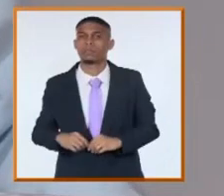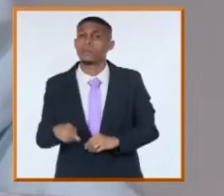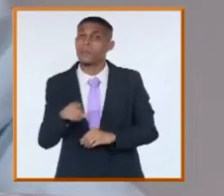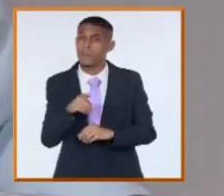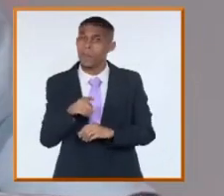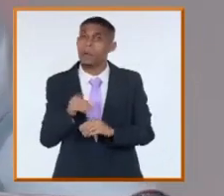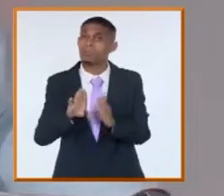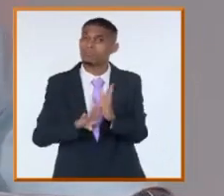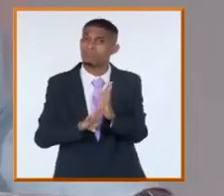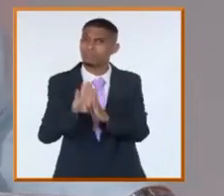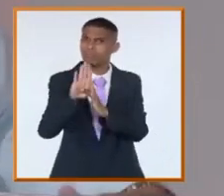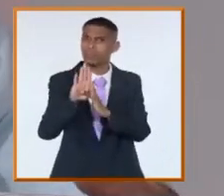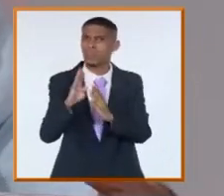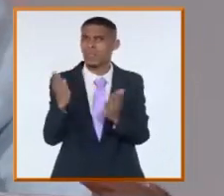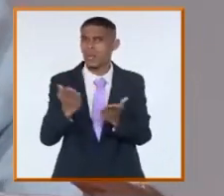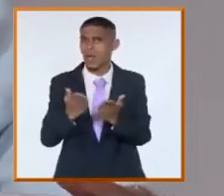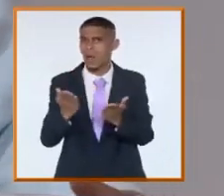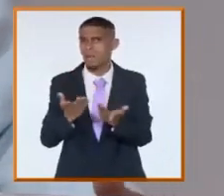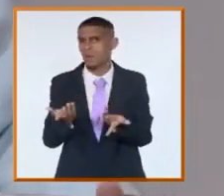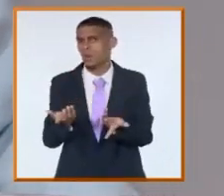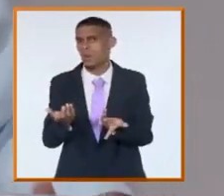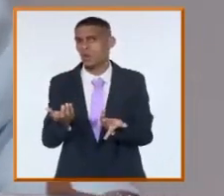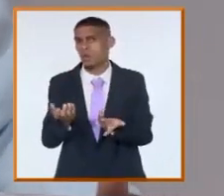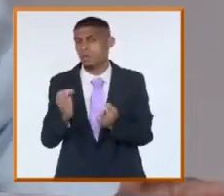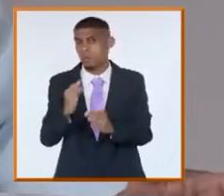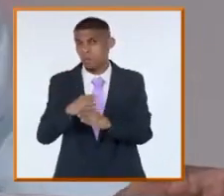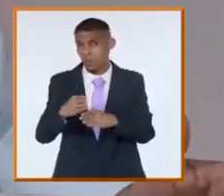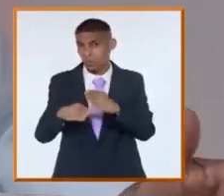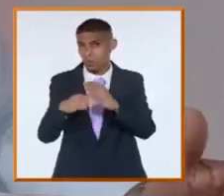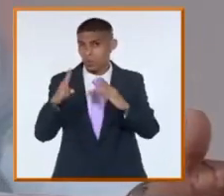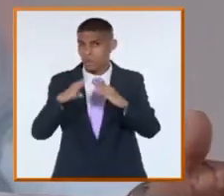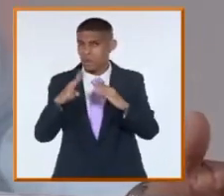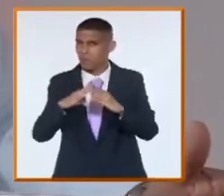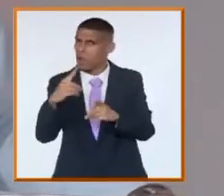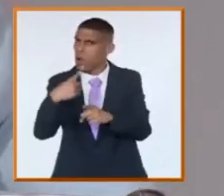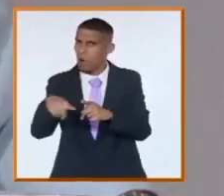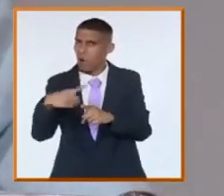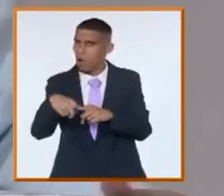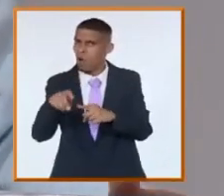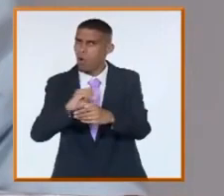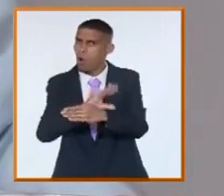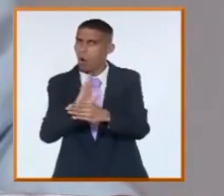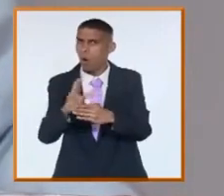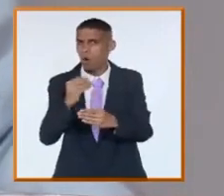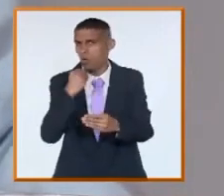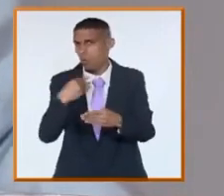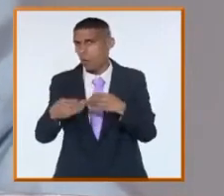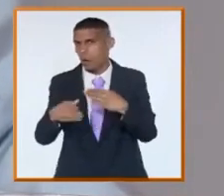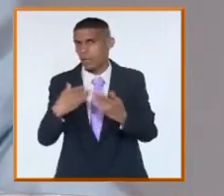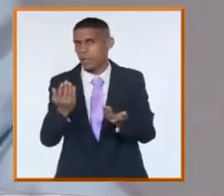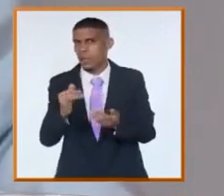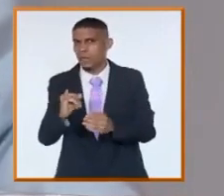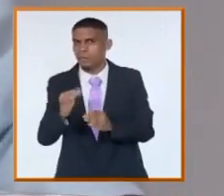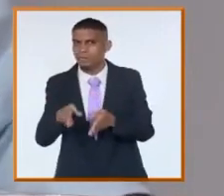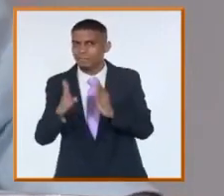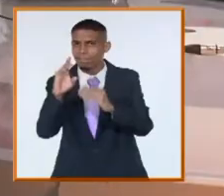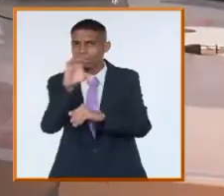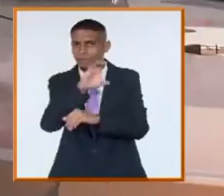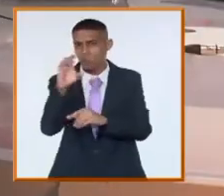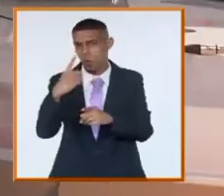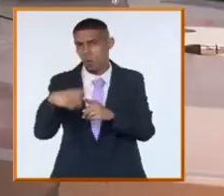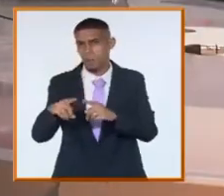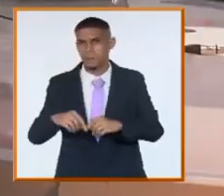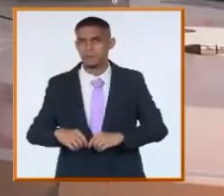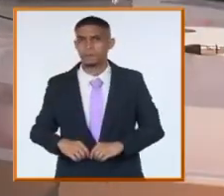todo lo que son los sistemas conductivos la desde la construcción de vivienda y cualquier obra social que hagamos hacer y cualquier obra de desarrollo de del país